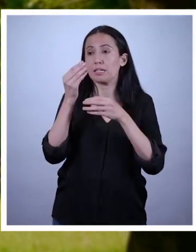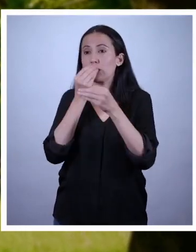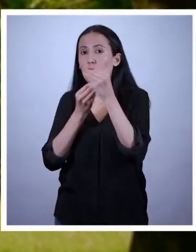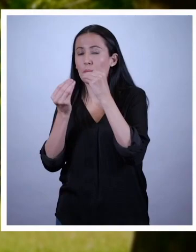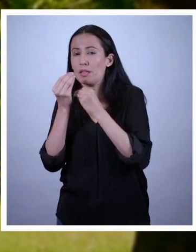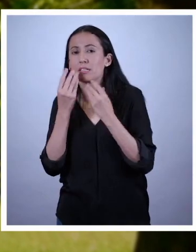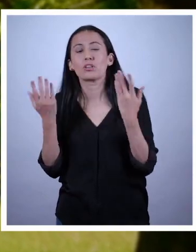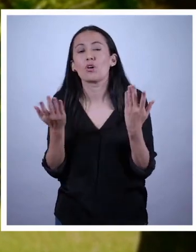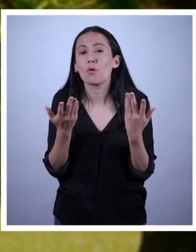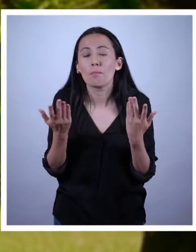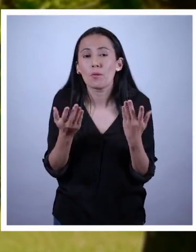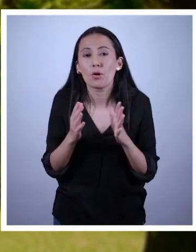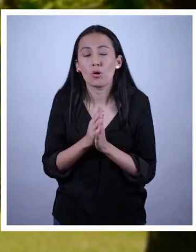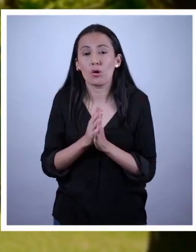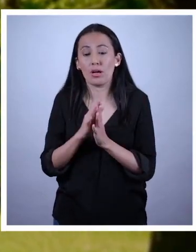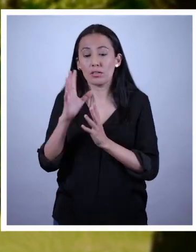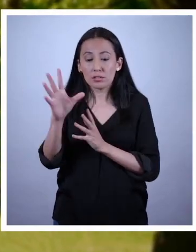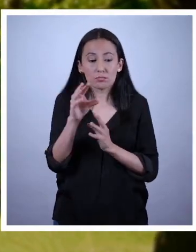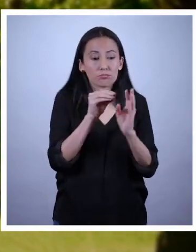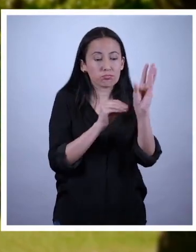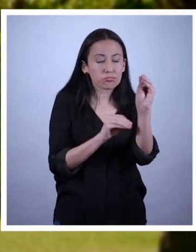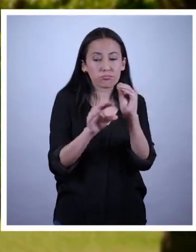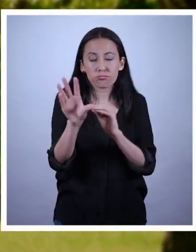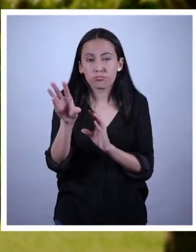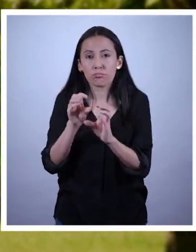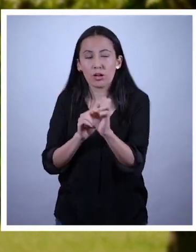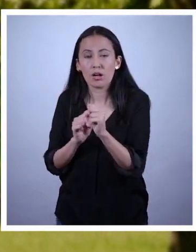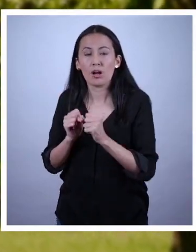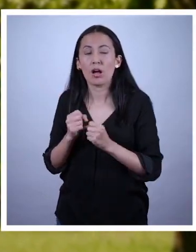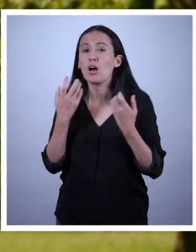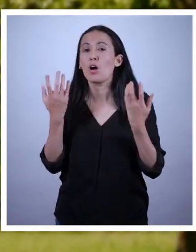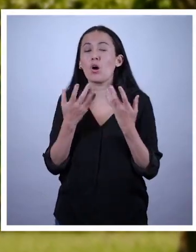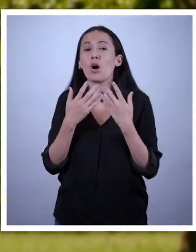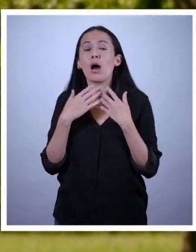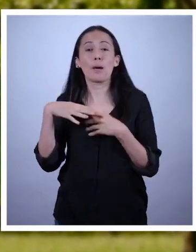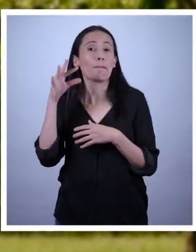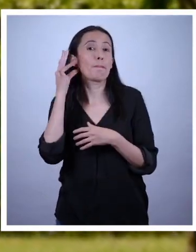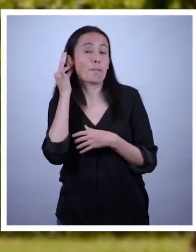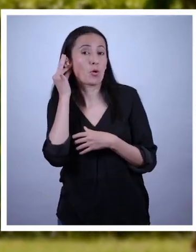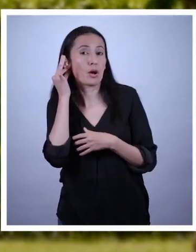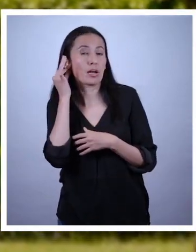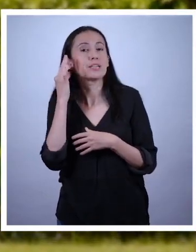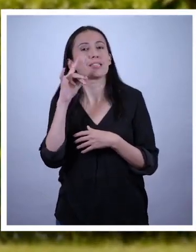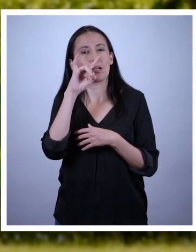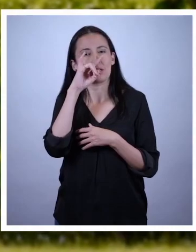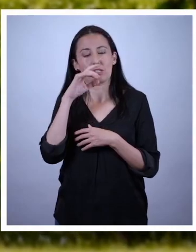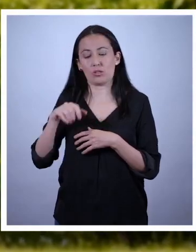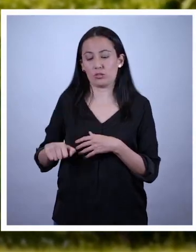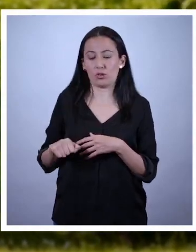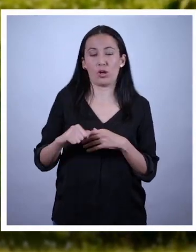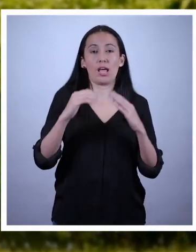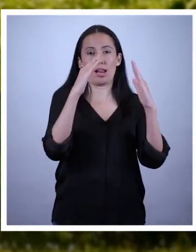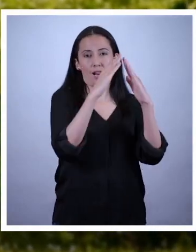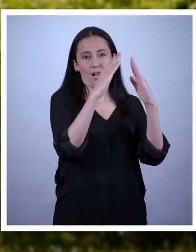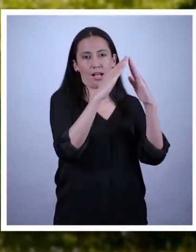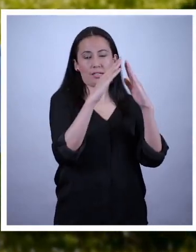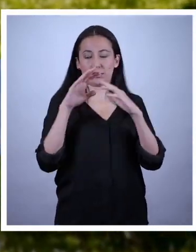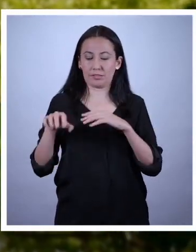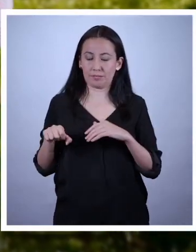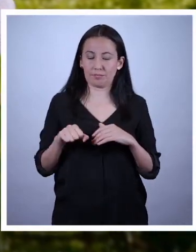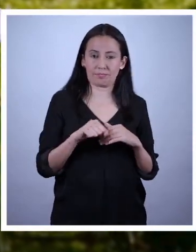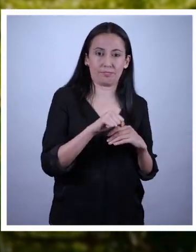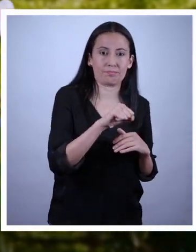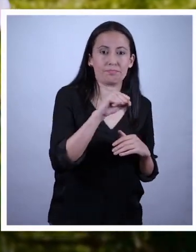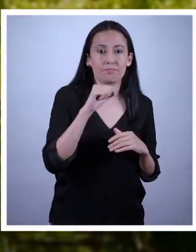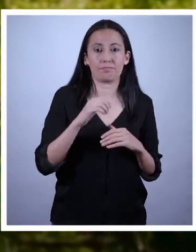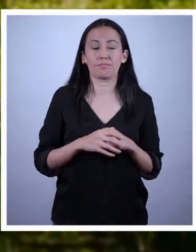actividades básicas para obtener alimentos se distribuyen entre la recolección, generalmente realizada por las mujeres con los niños, y la